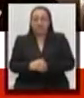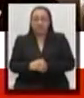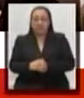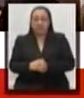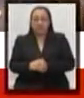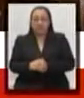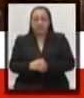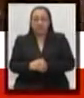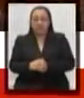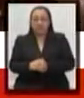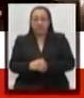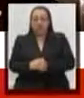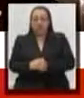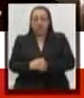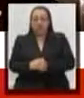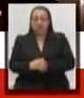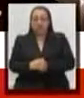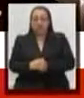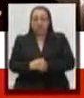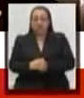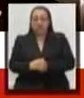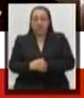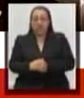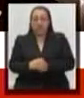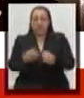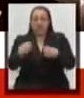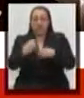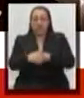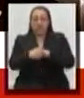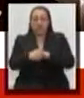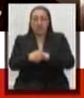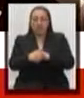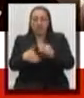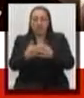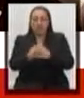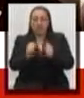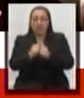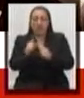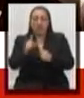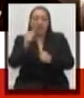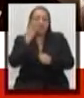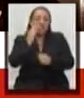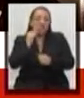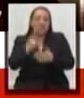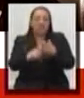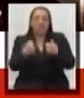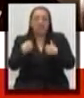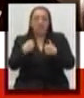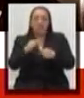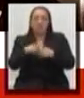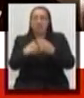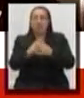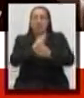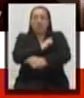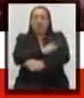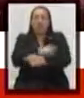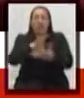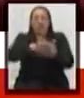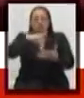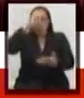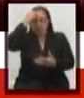Nos congregamos para celebrar la experiencia del esforzado